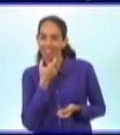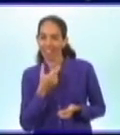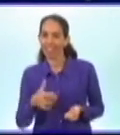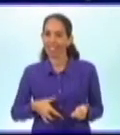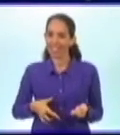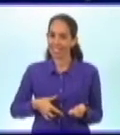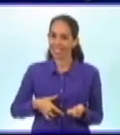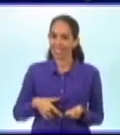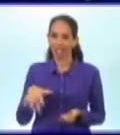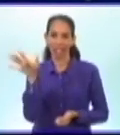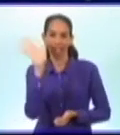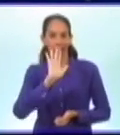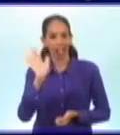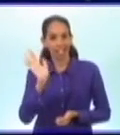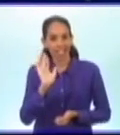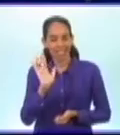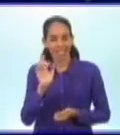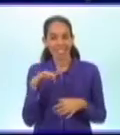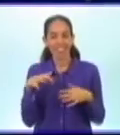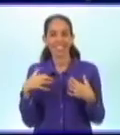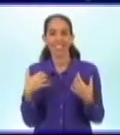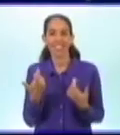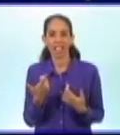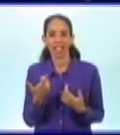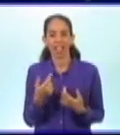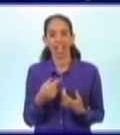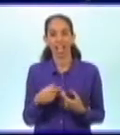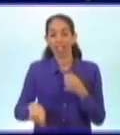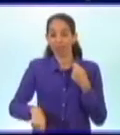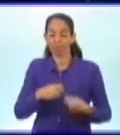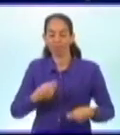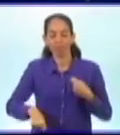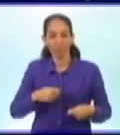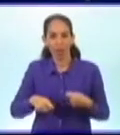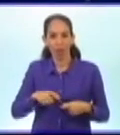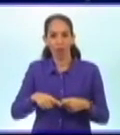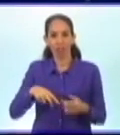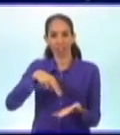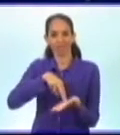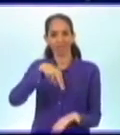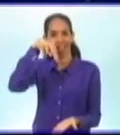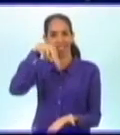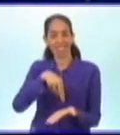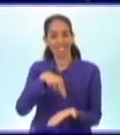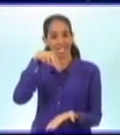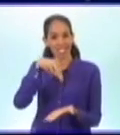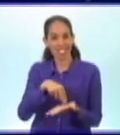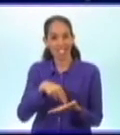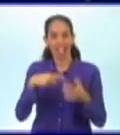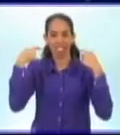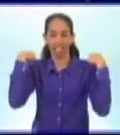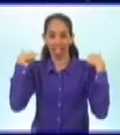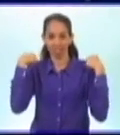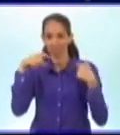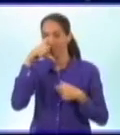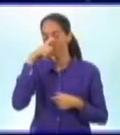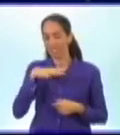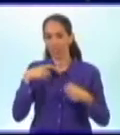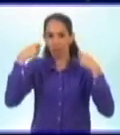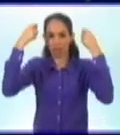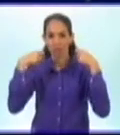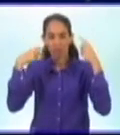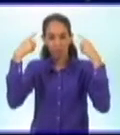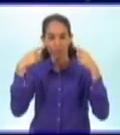manita derecha, echa una corta y lenta carrerita, haciendo saltar con gracia a su hermanito que aún mira una vez atrás